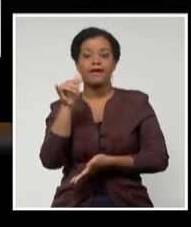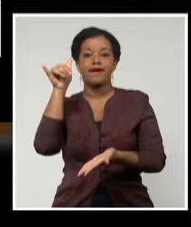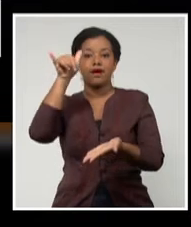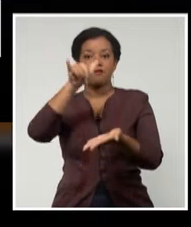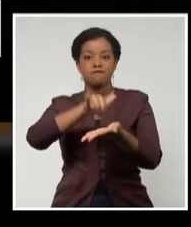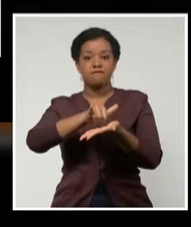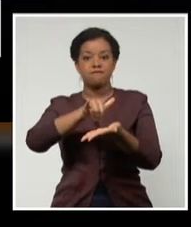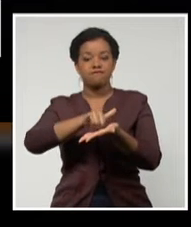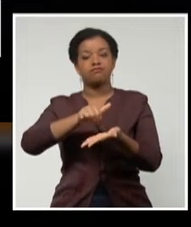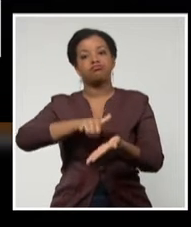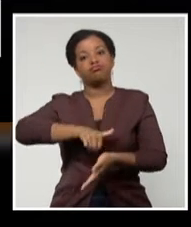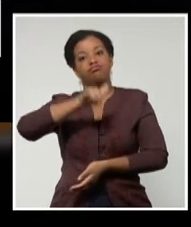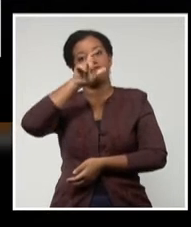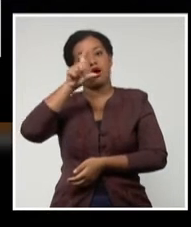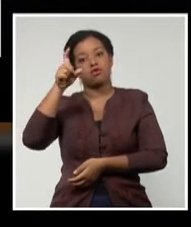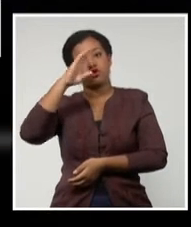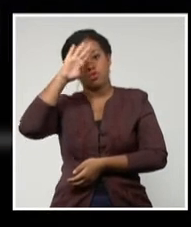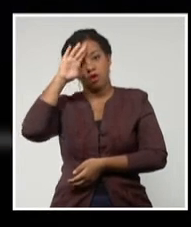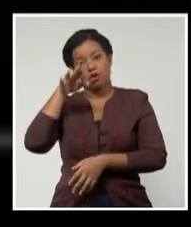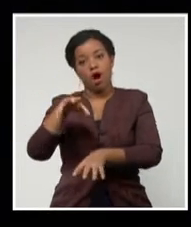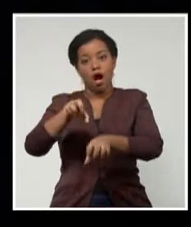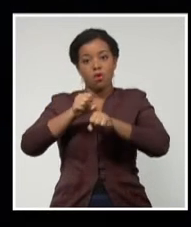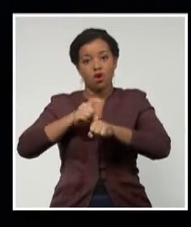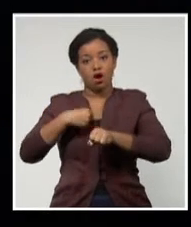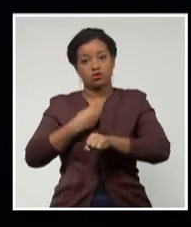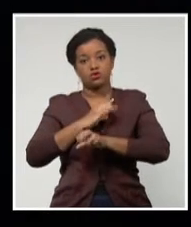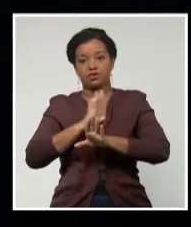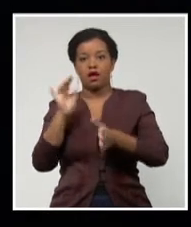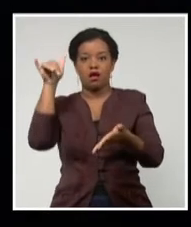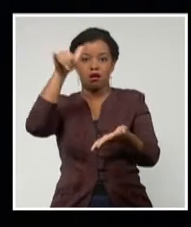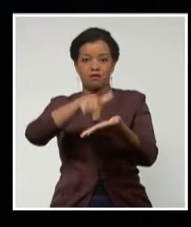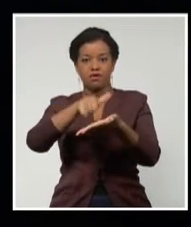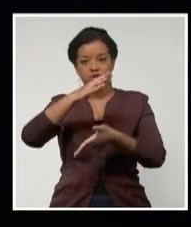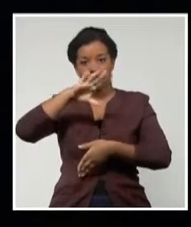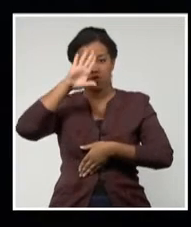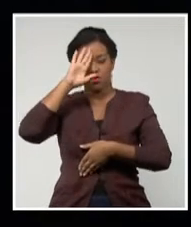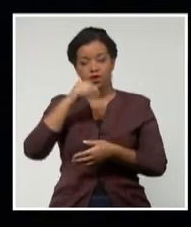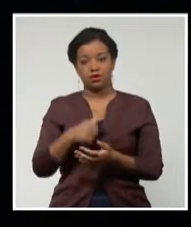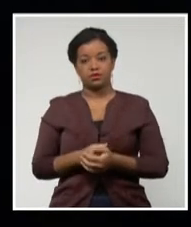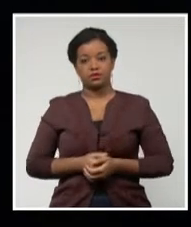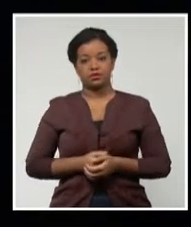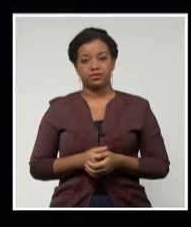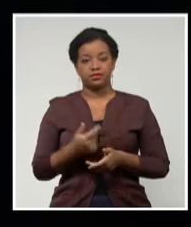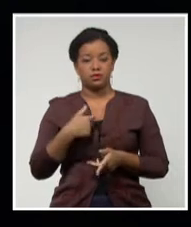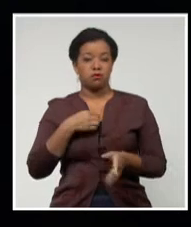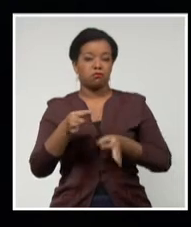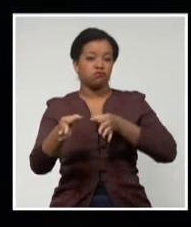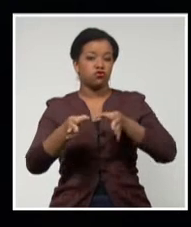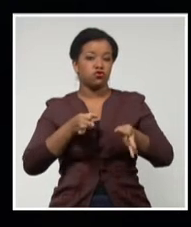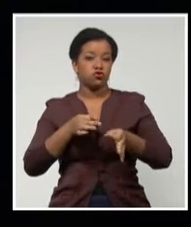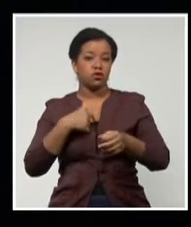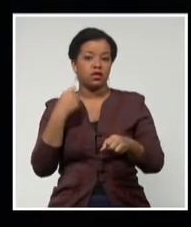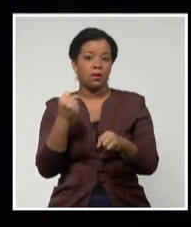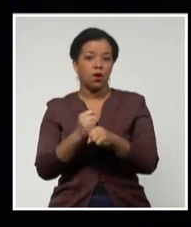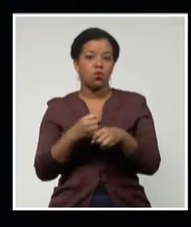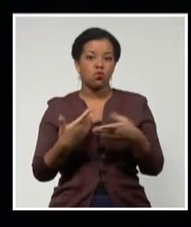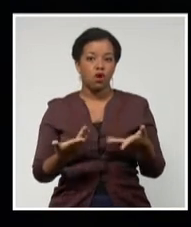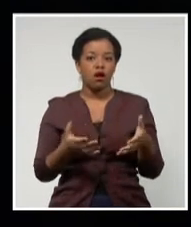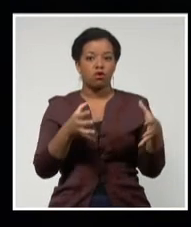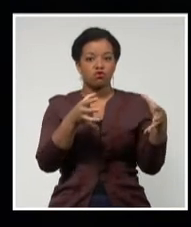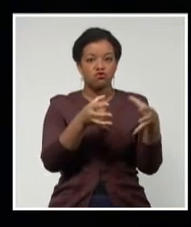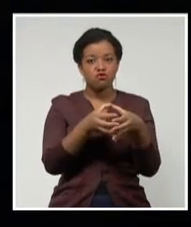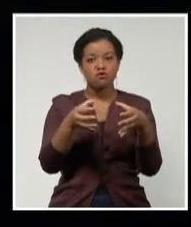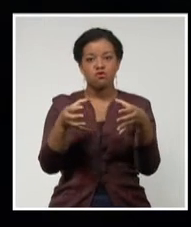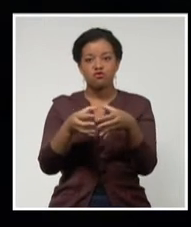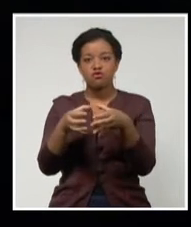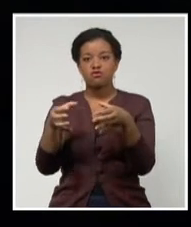cubanos a recogernos para retornar al país. Y bueno, mi función era formar los vuelos,